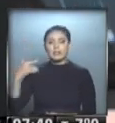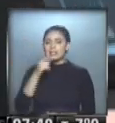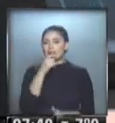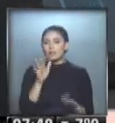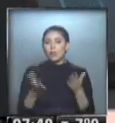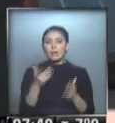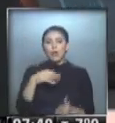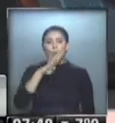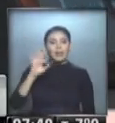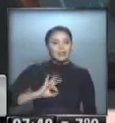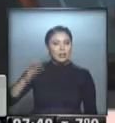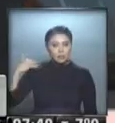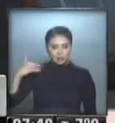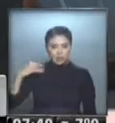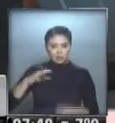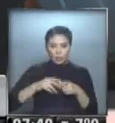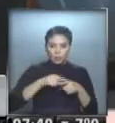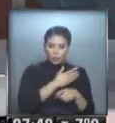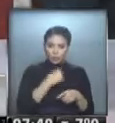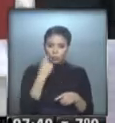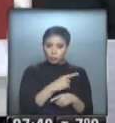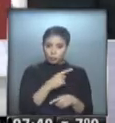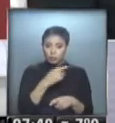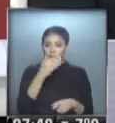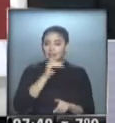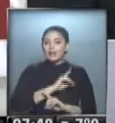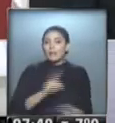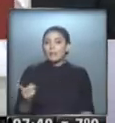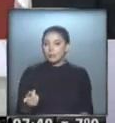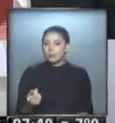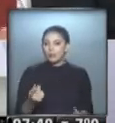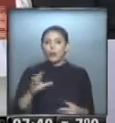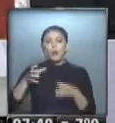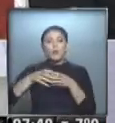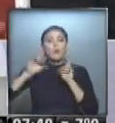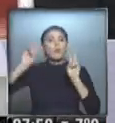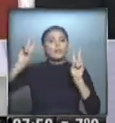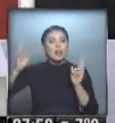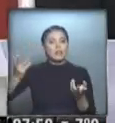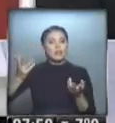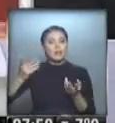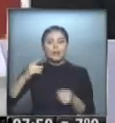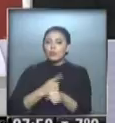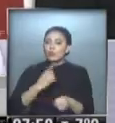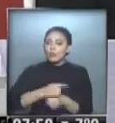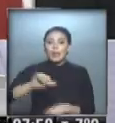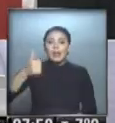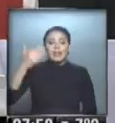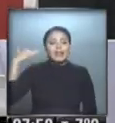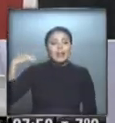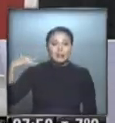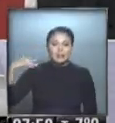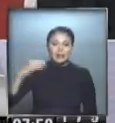últimos 40 años ni para el Frente para la Victoria, más recientemente, ni para el justicialismo, que no gana la provincia desde la